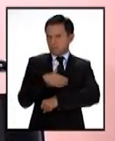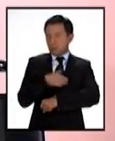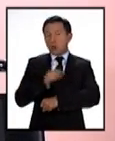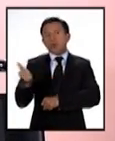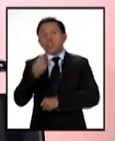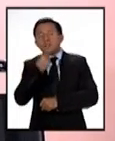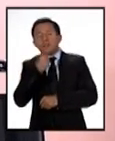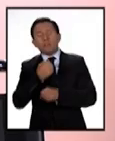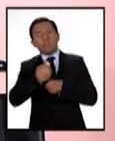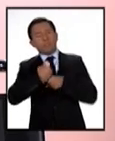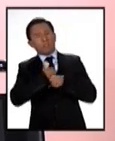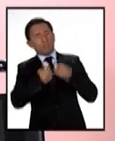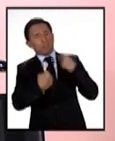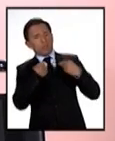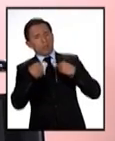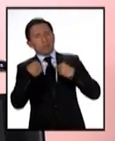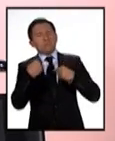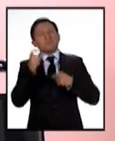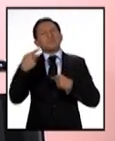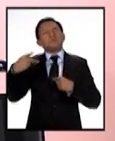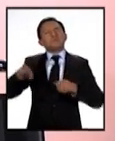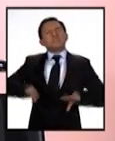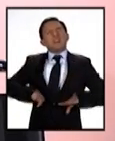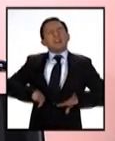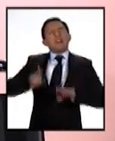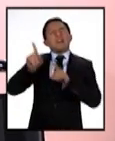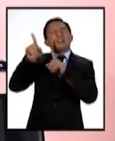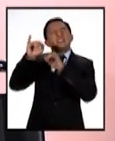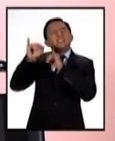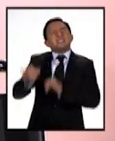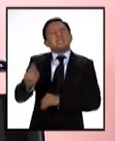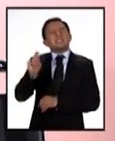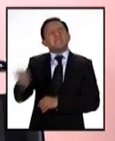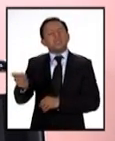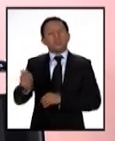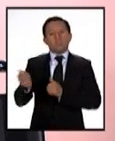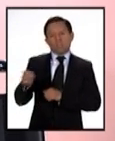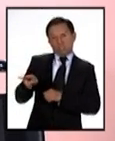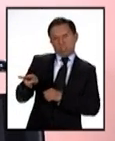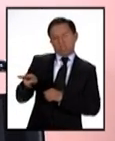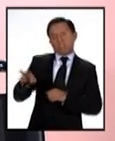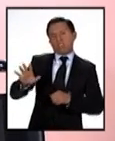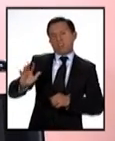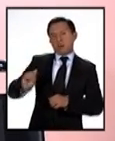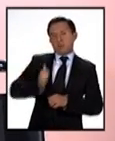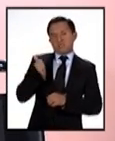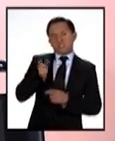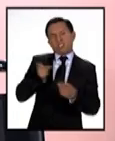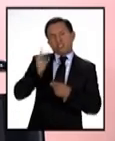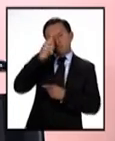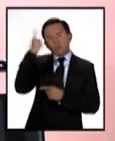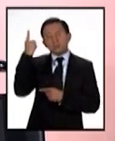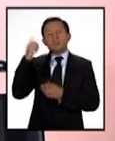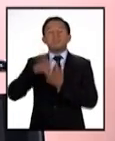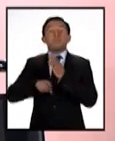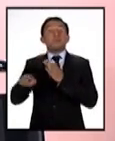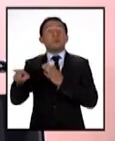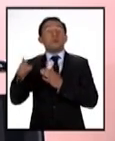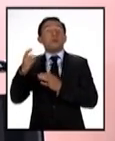características de las cuales los agresores se aprovechan. Bajo rendimiento escolar, posiblemente son